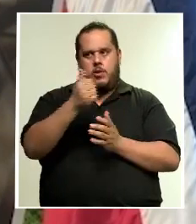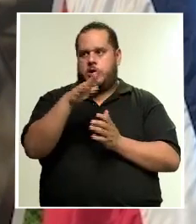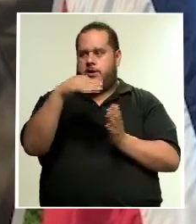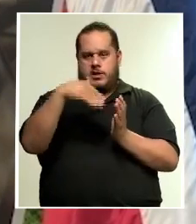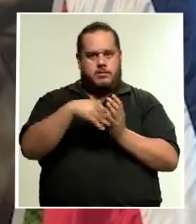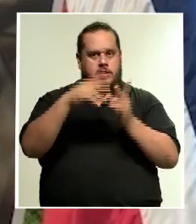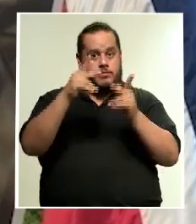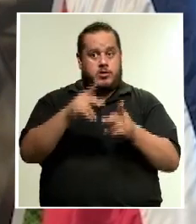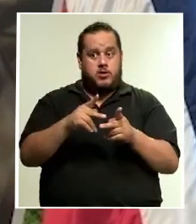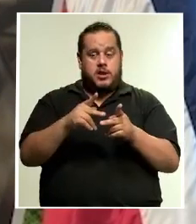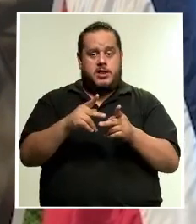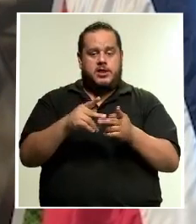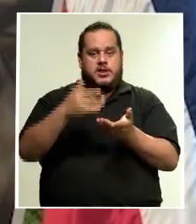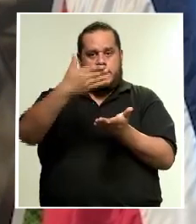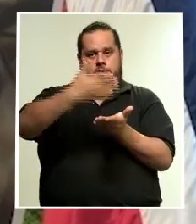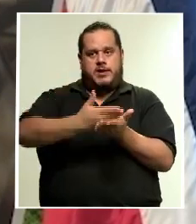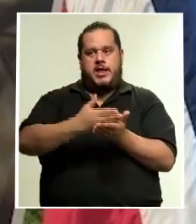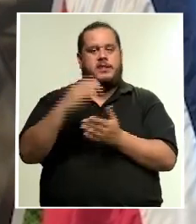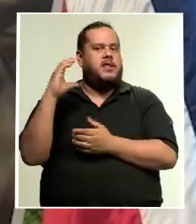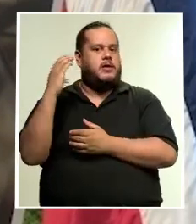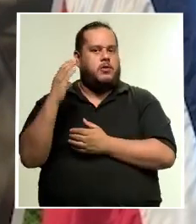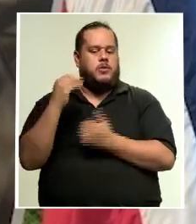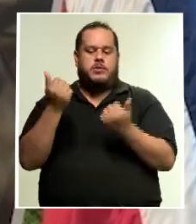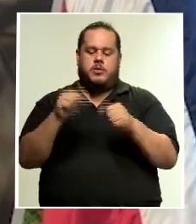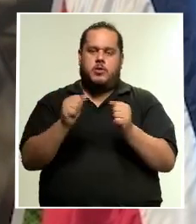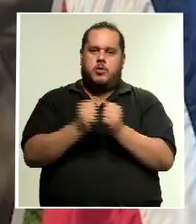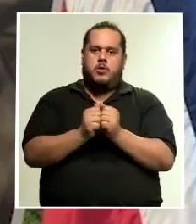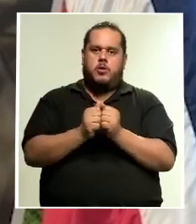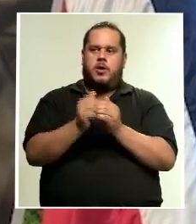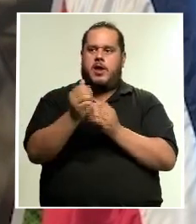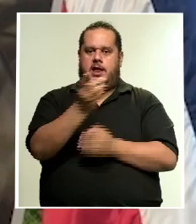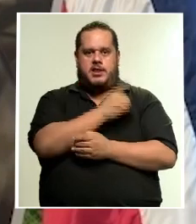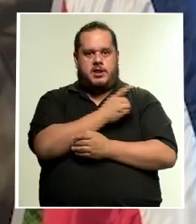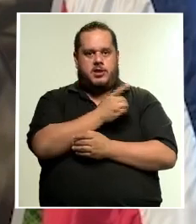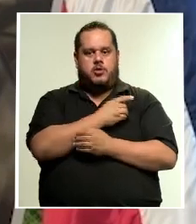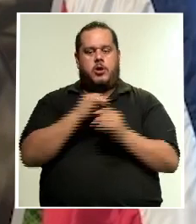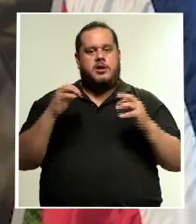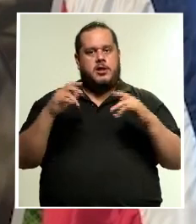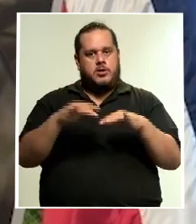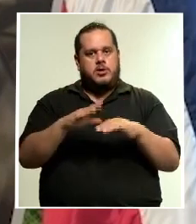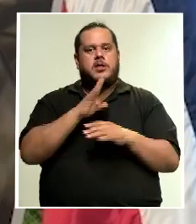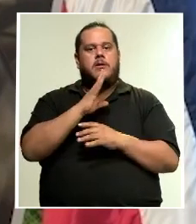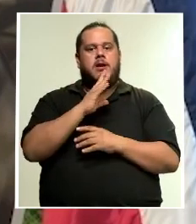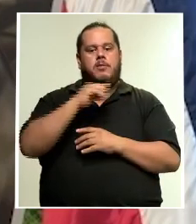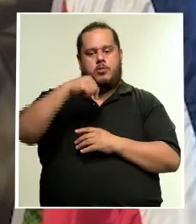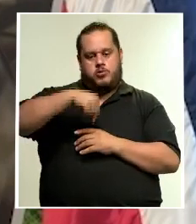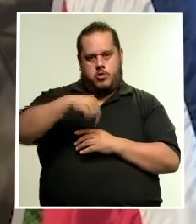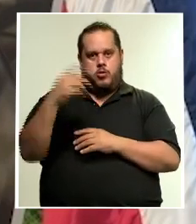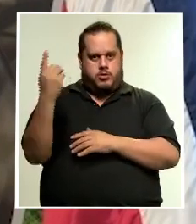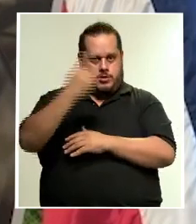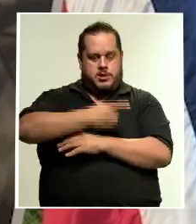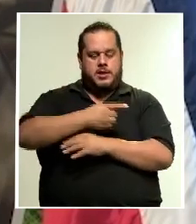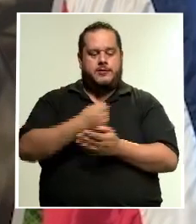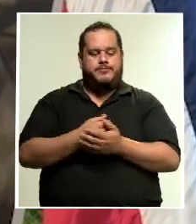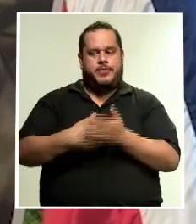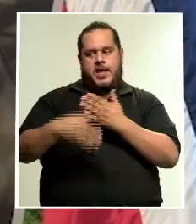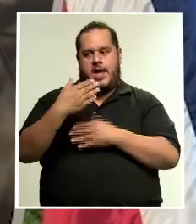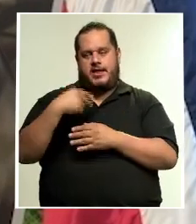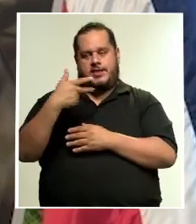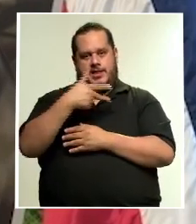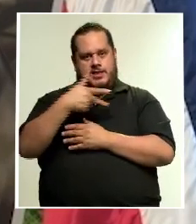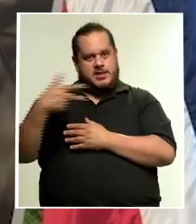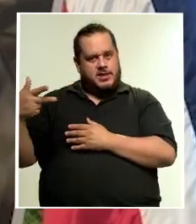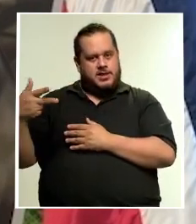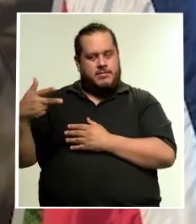personas que estaban varadas en Colombia. De acuerdo con el director de migración con quien conversamos el día de hoy, hace tres semanas